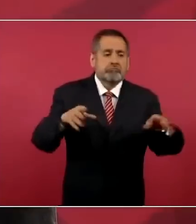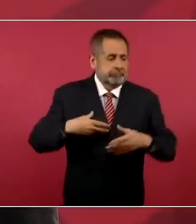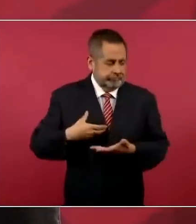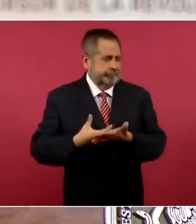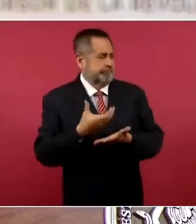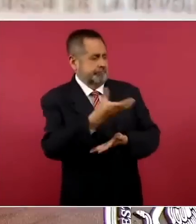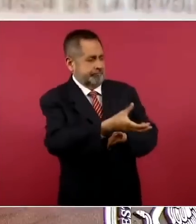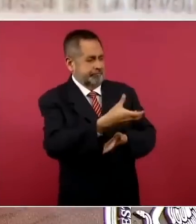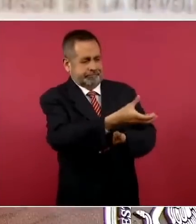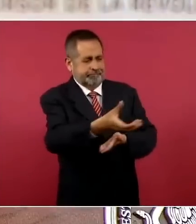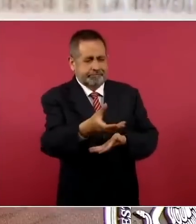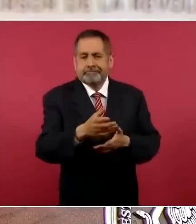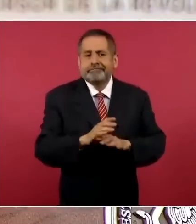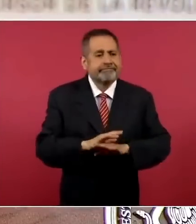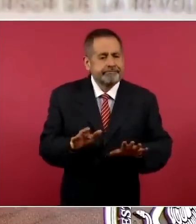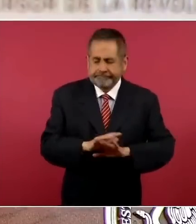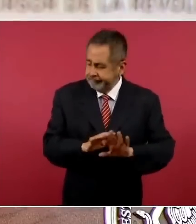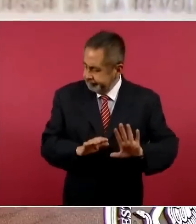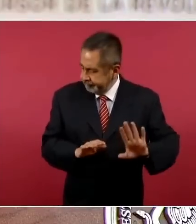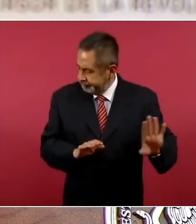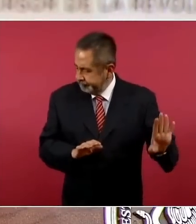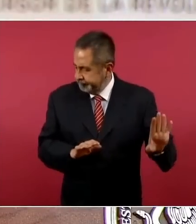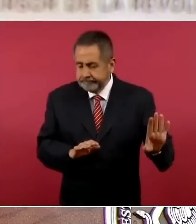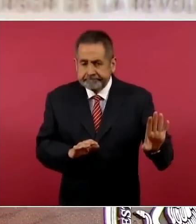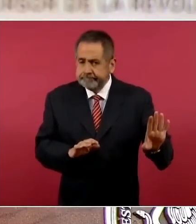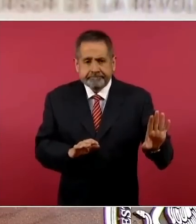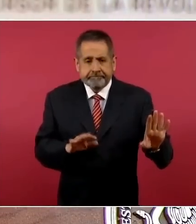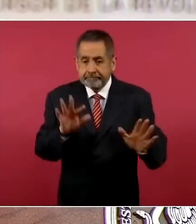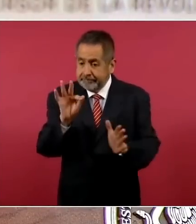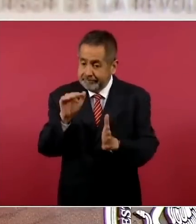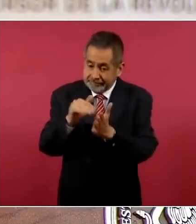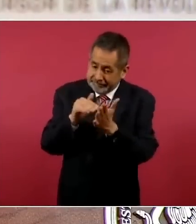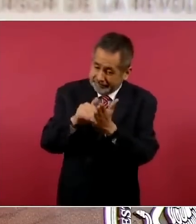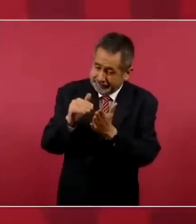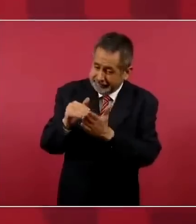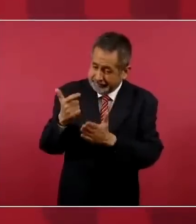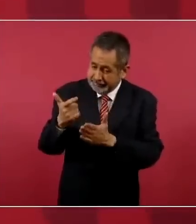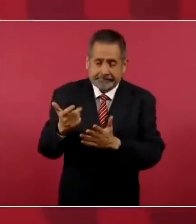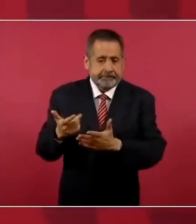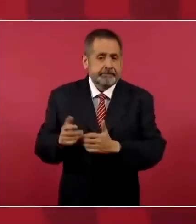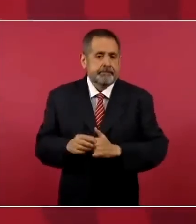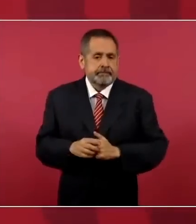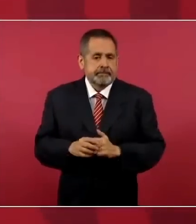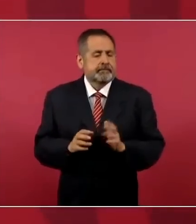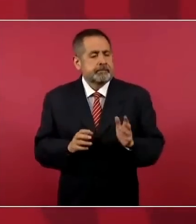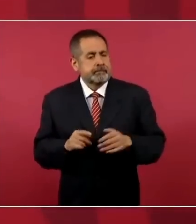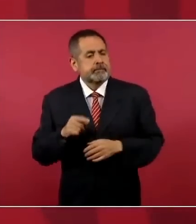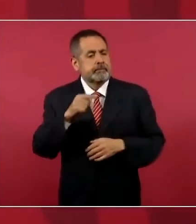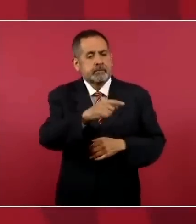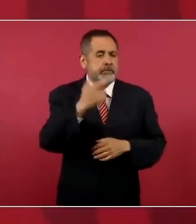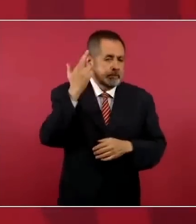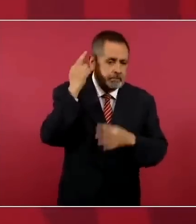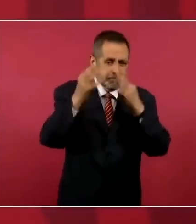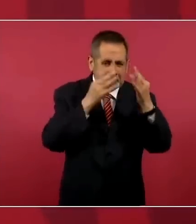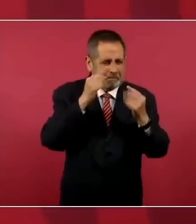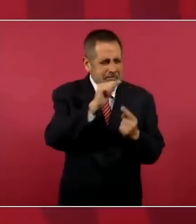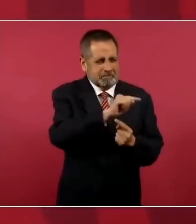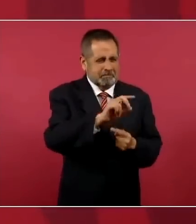a los medios de información. Entonces, en tus estaciones de radio,